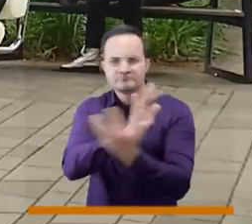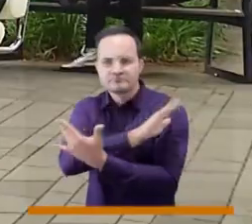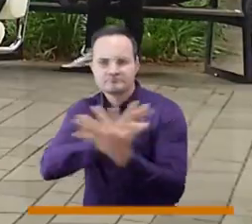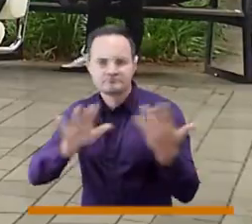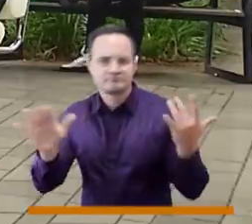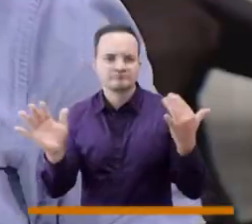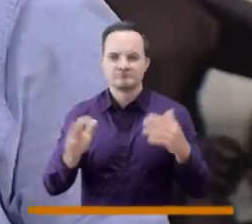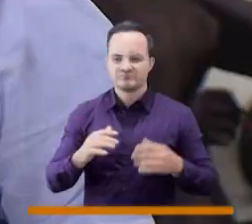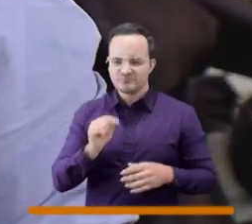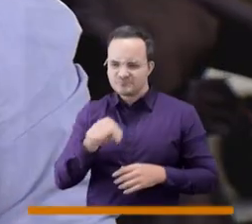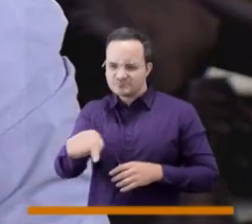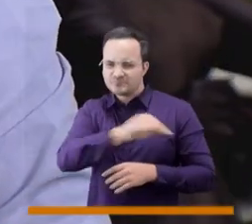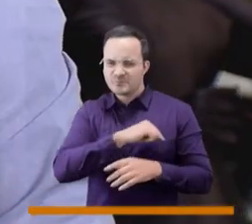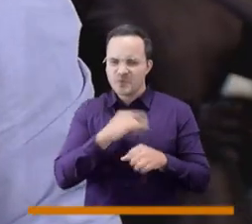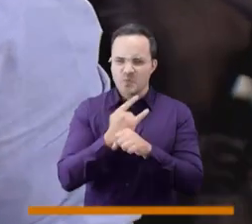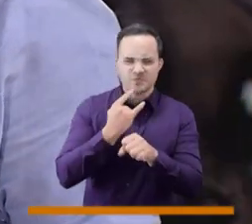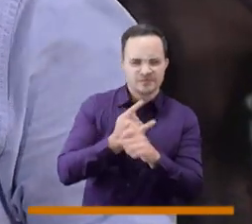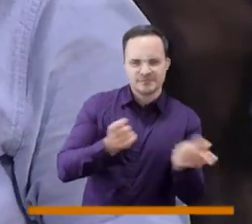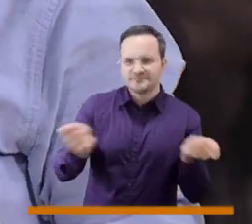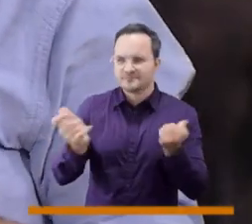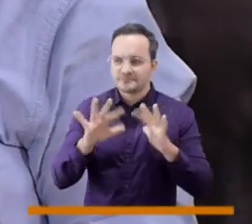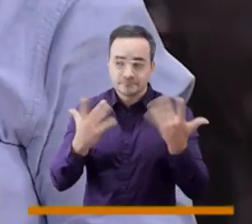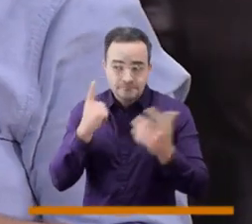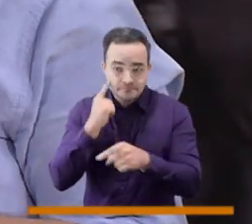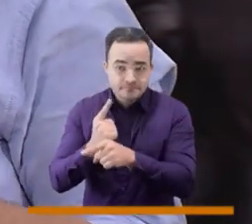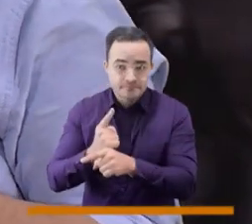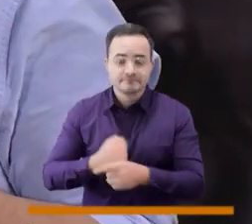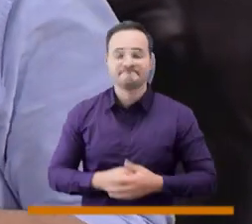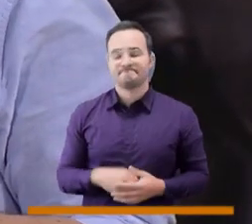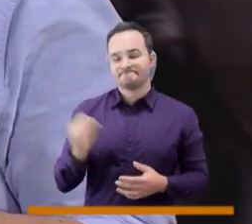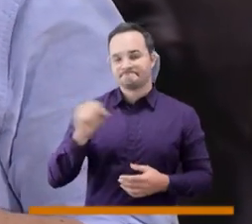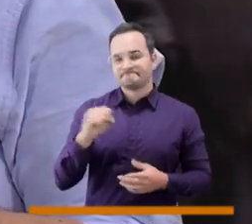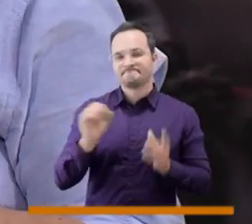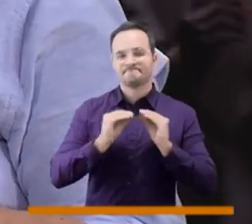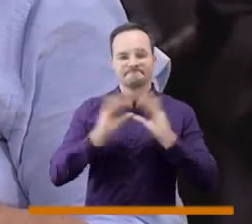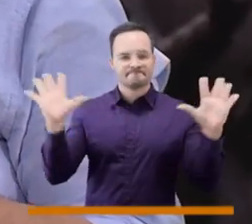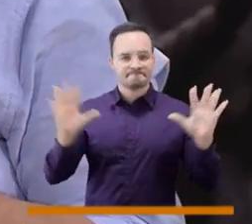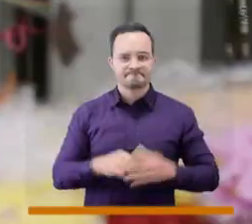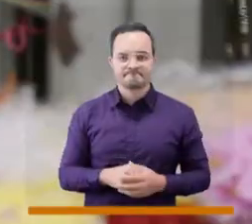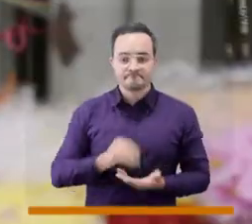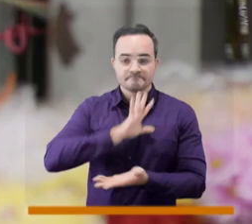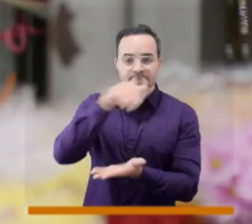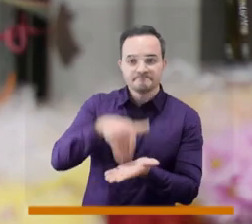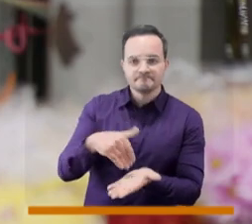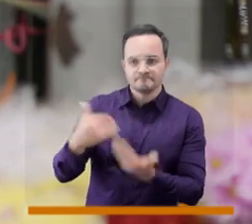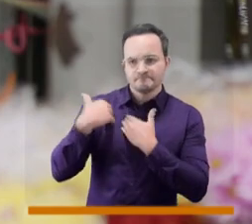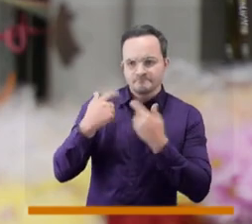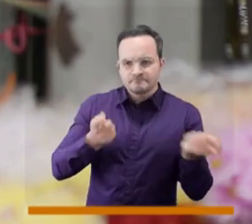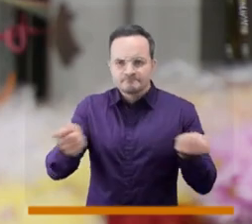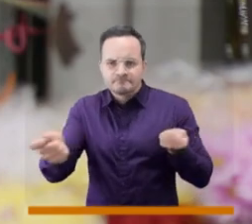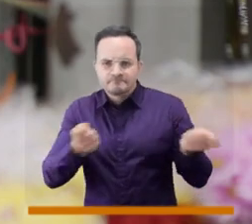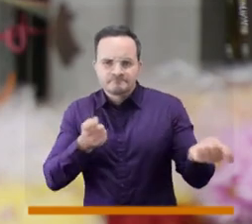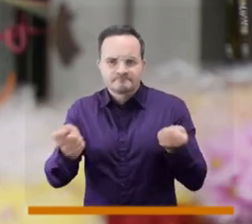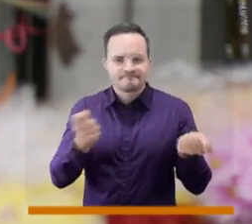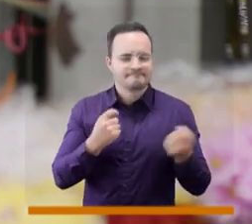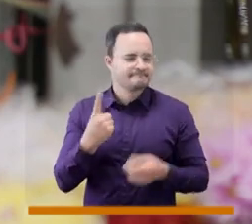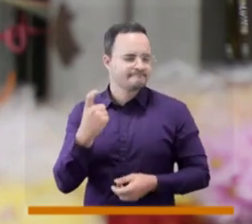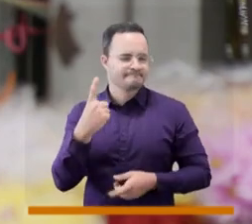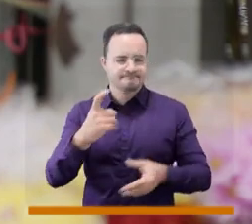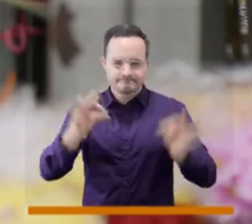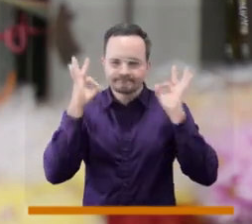se está manejando? Sí, o sea, en realidad hay preocupaciones claras, Catherine, sobre el manejo del centro, porque